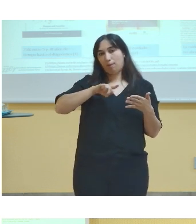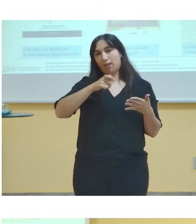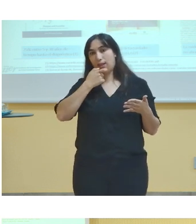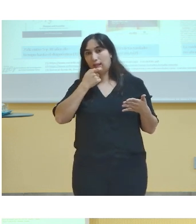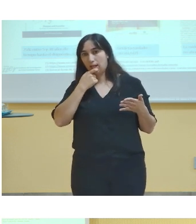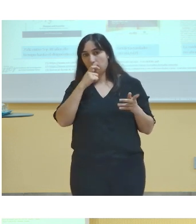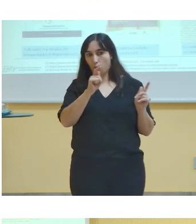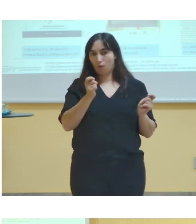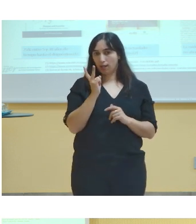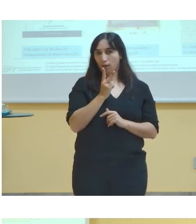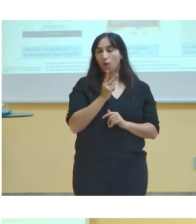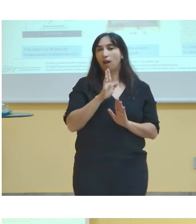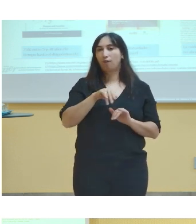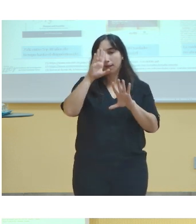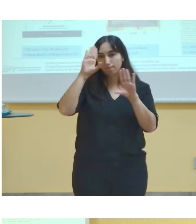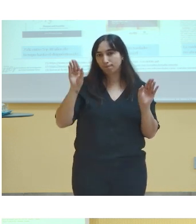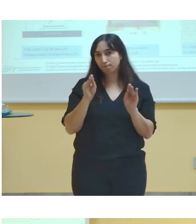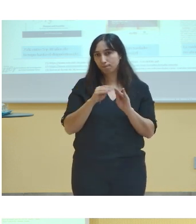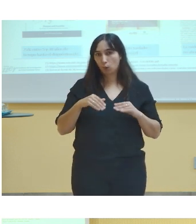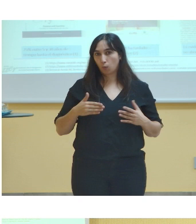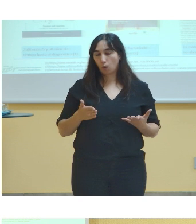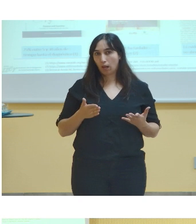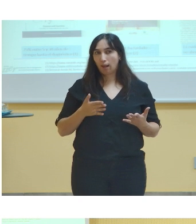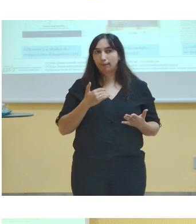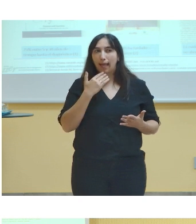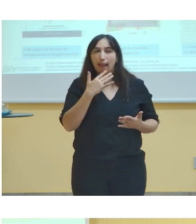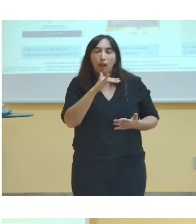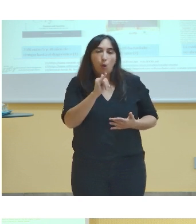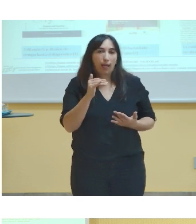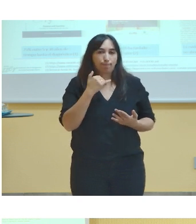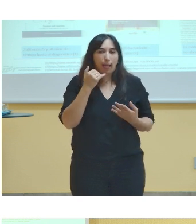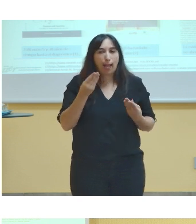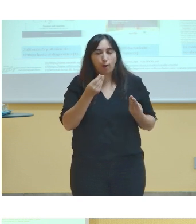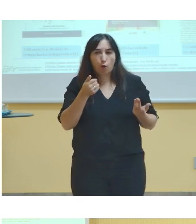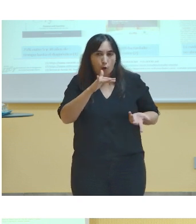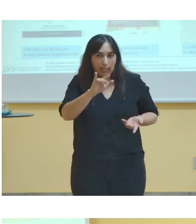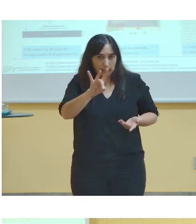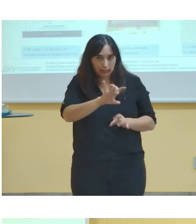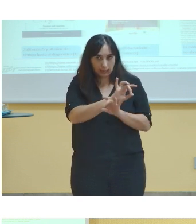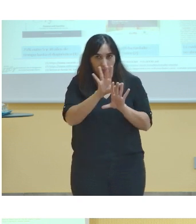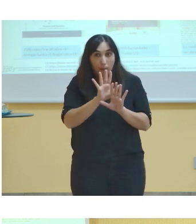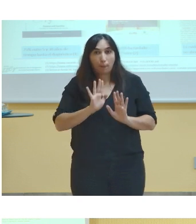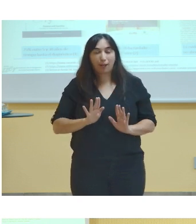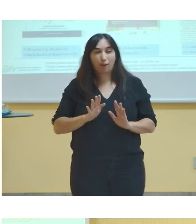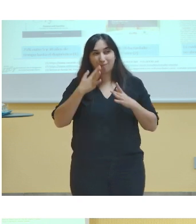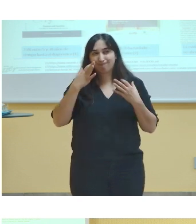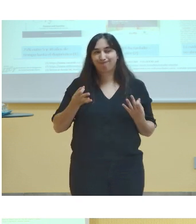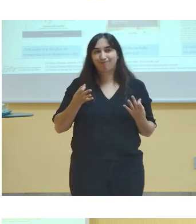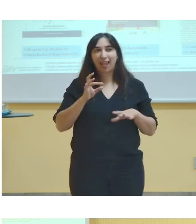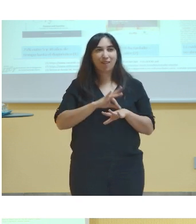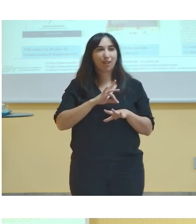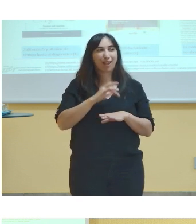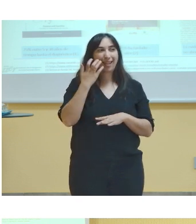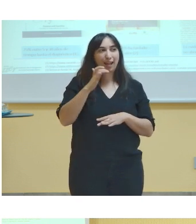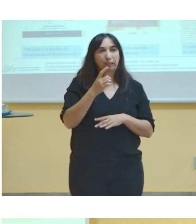inglés, y lo que llegamos a la conclusión es que algo existe, algo hay en la comunidad científica, por supuesto, pero da respuesta a enfermedades